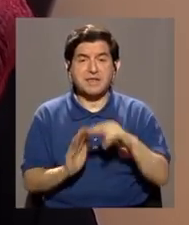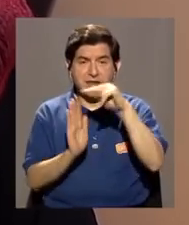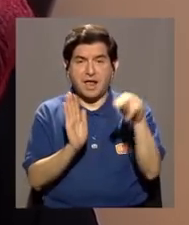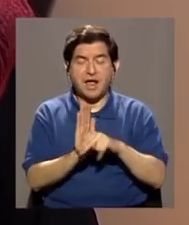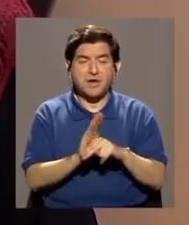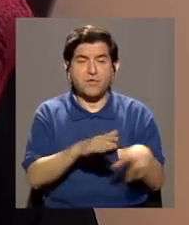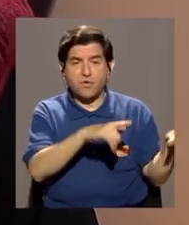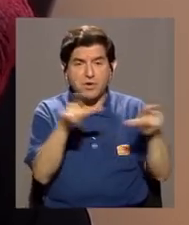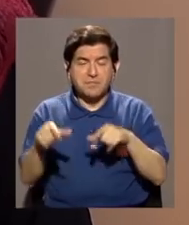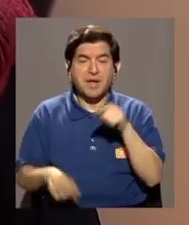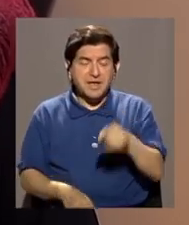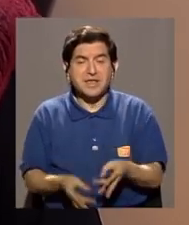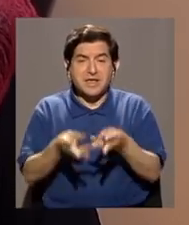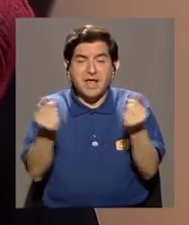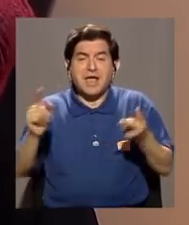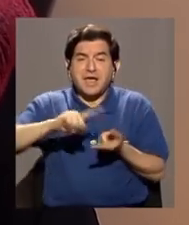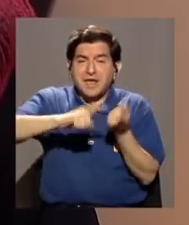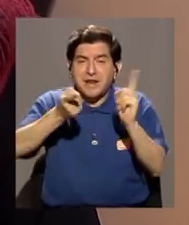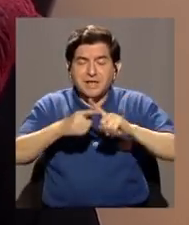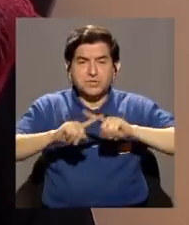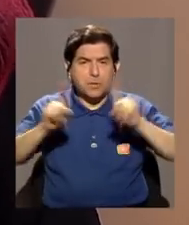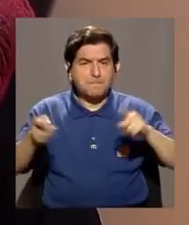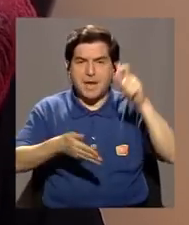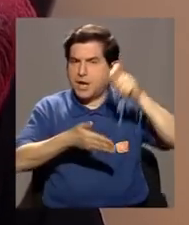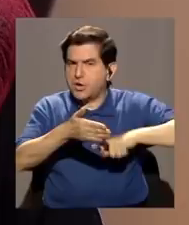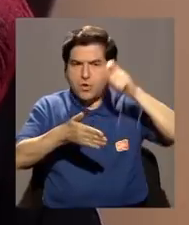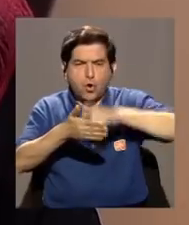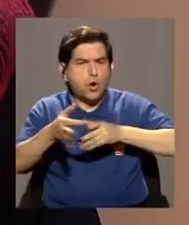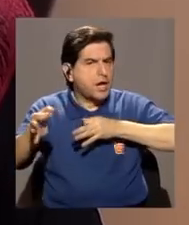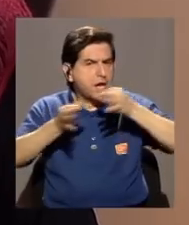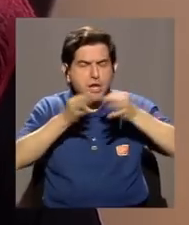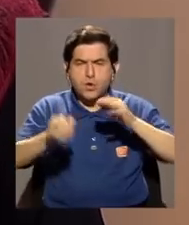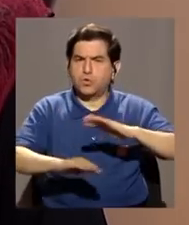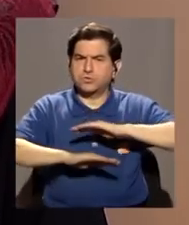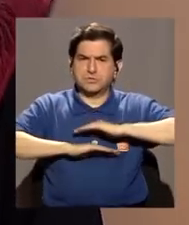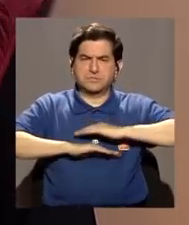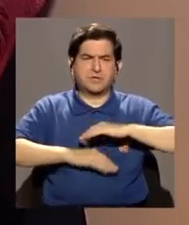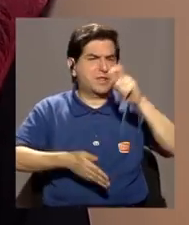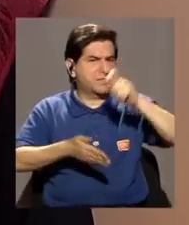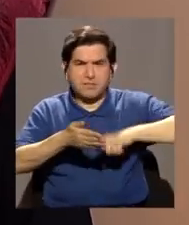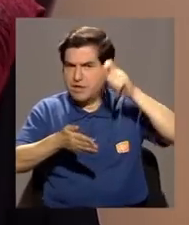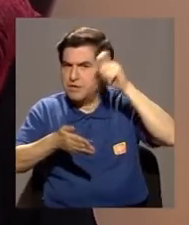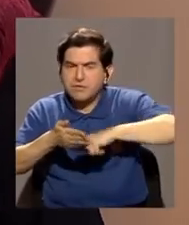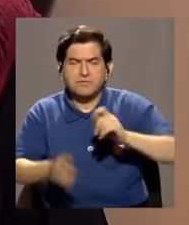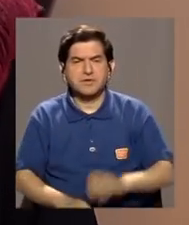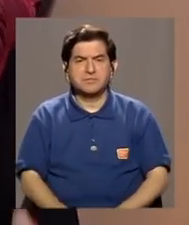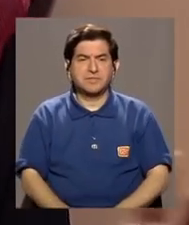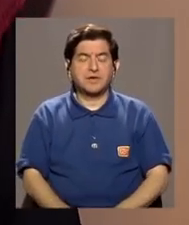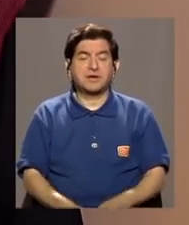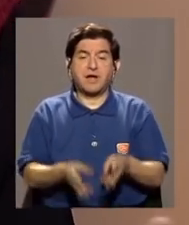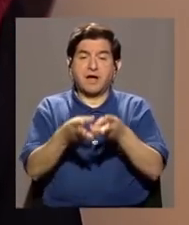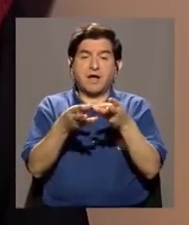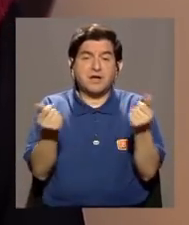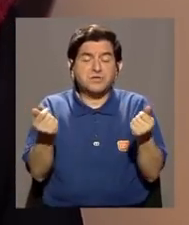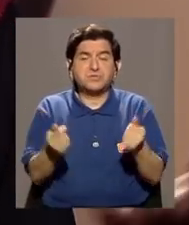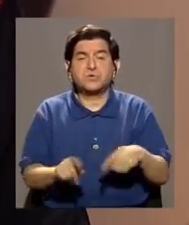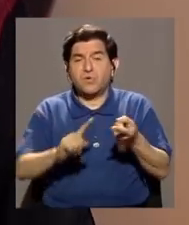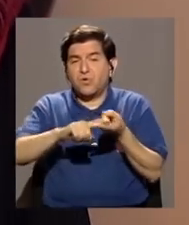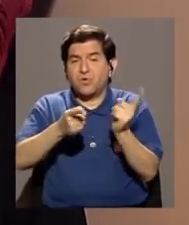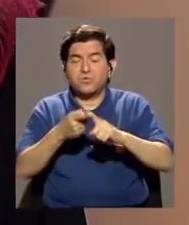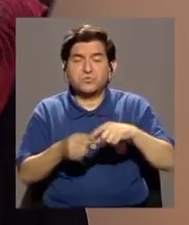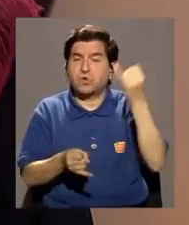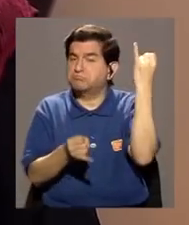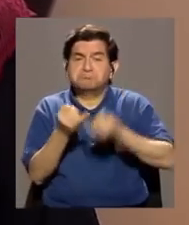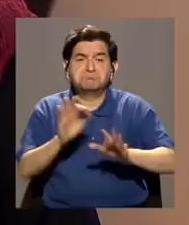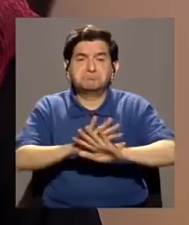de un proceso de solución amistosa y no se firma y no dan una explicación satisfactoria porque no se firma bueno entonces la solución amistosa podría caerse